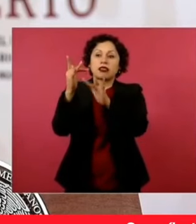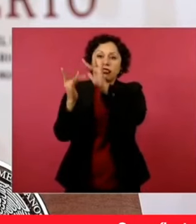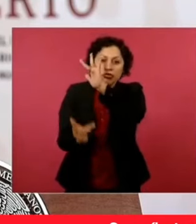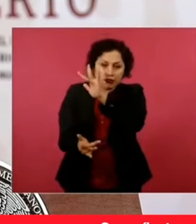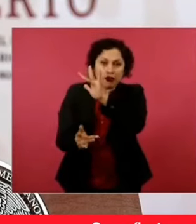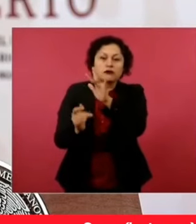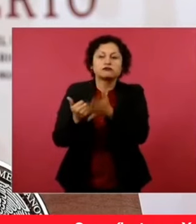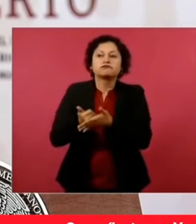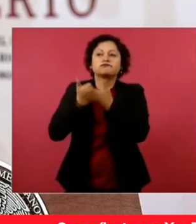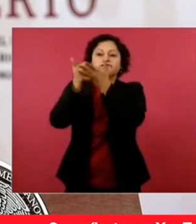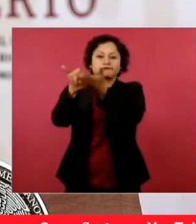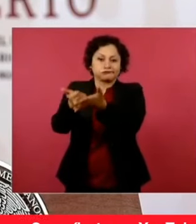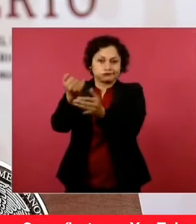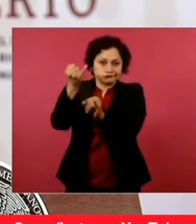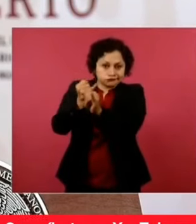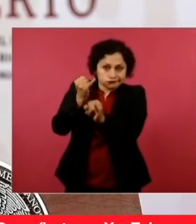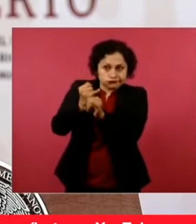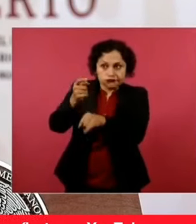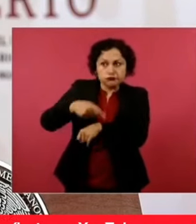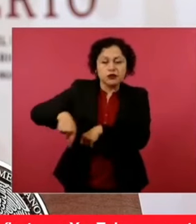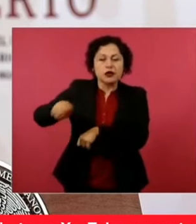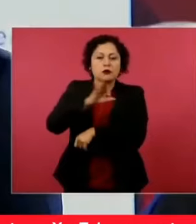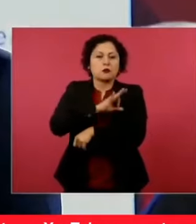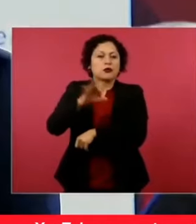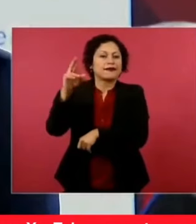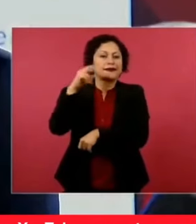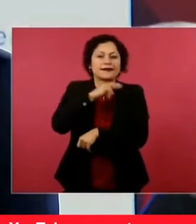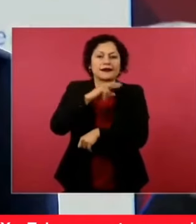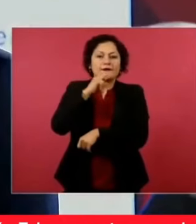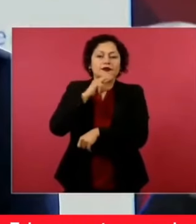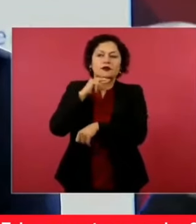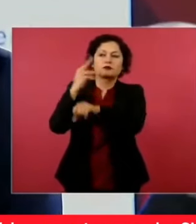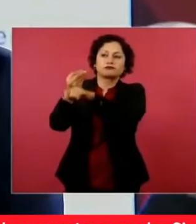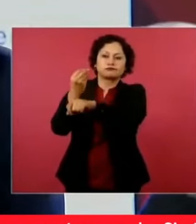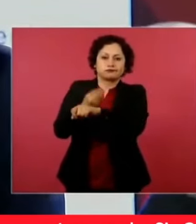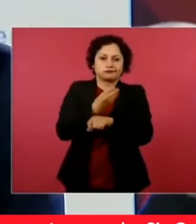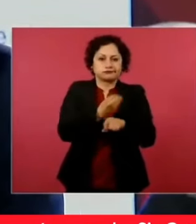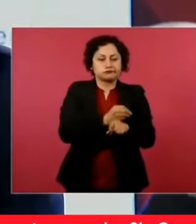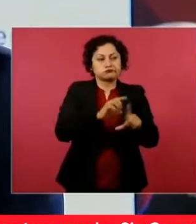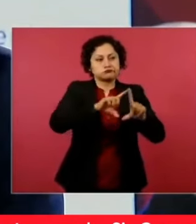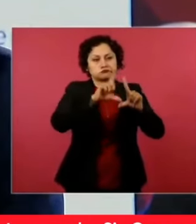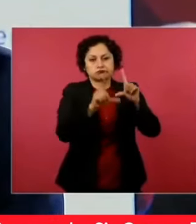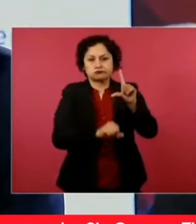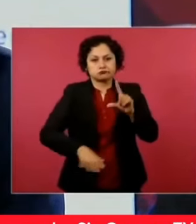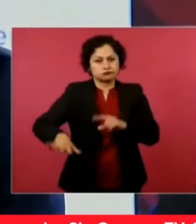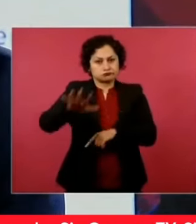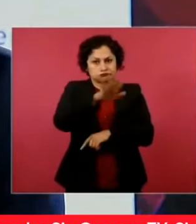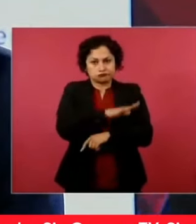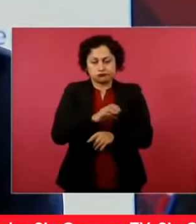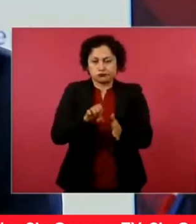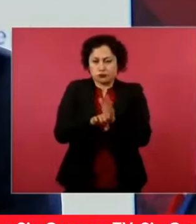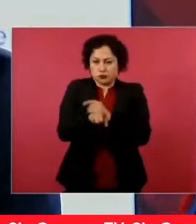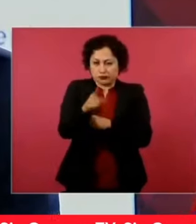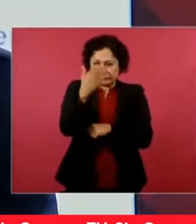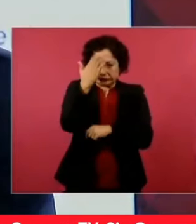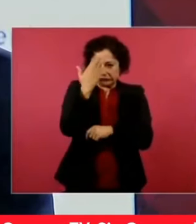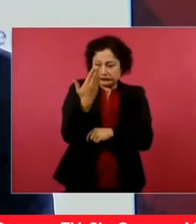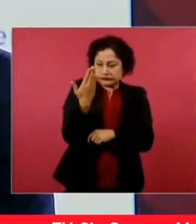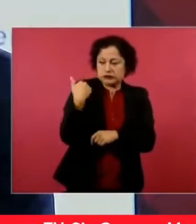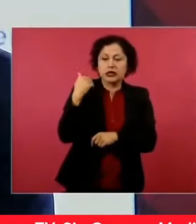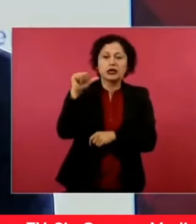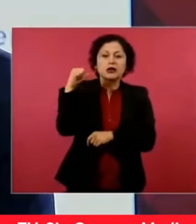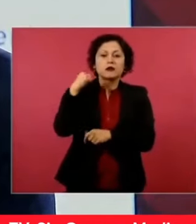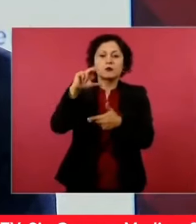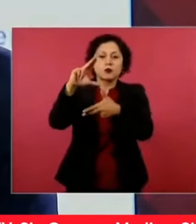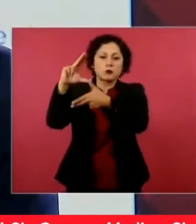las necesidades básicas de los equipos de emergencia y de la población en general, como fue el caso de Acapulco, donde fuimos el